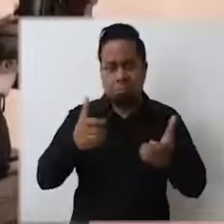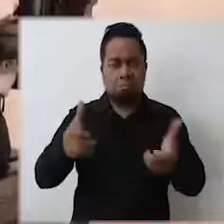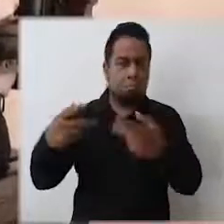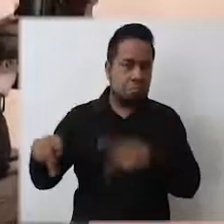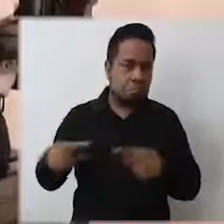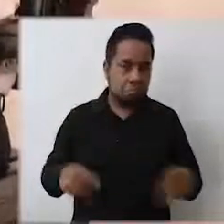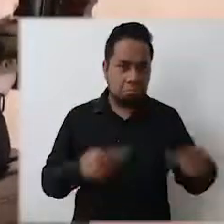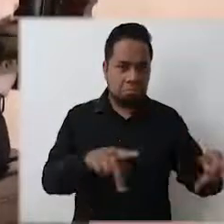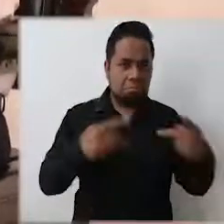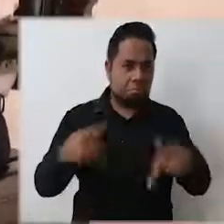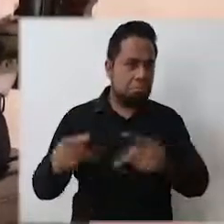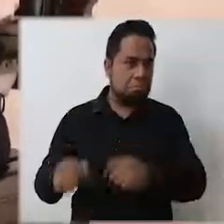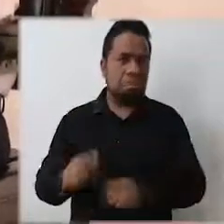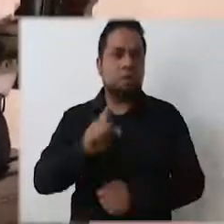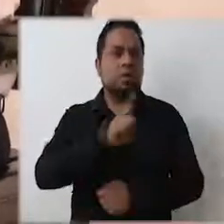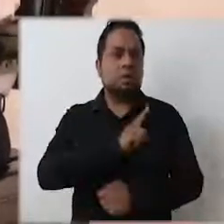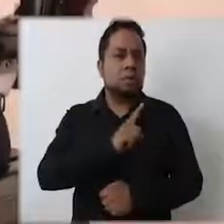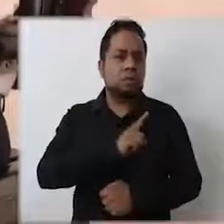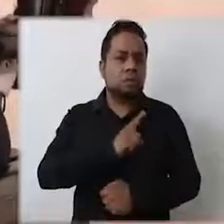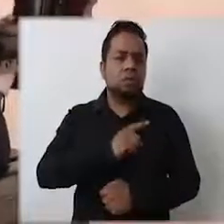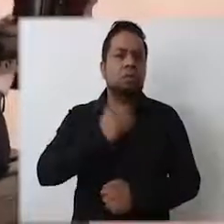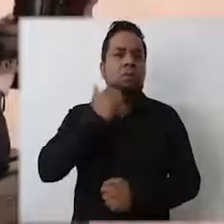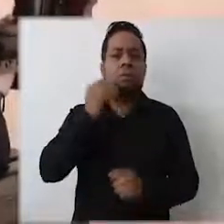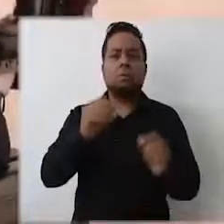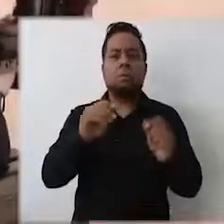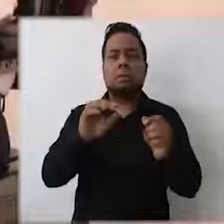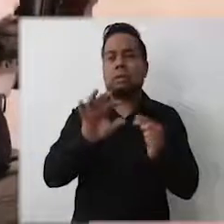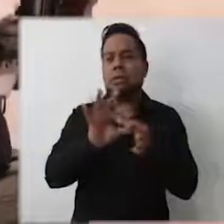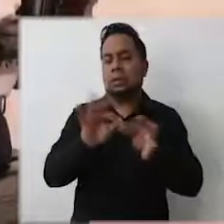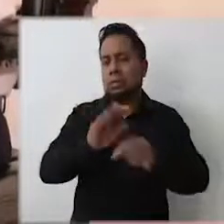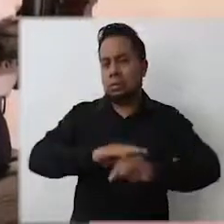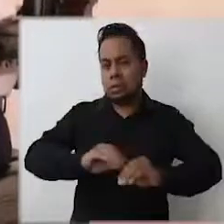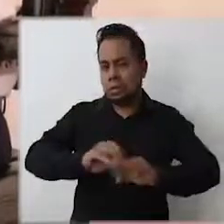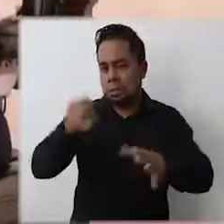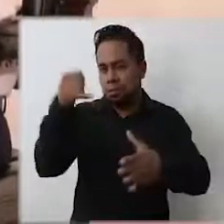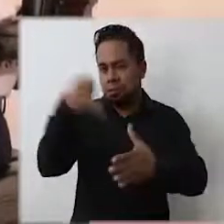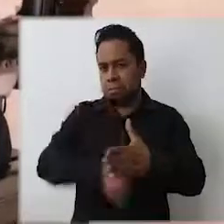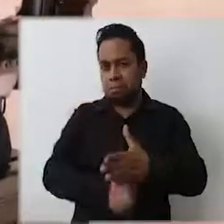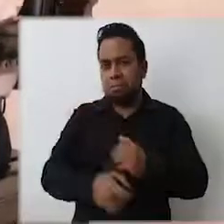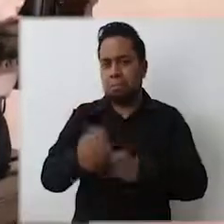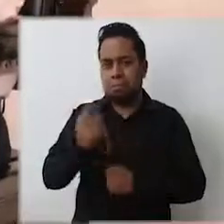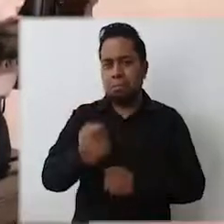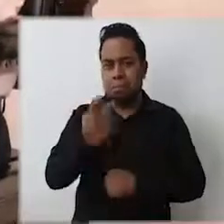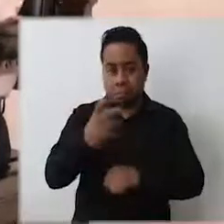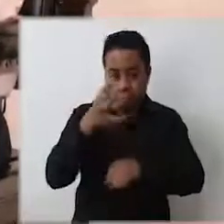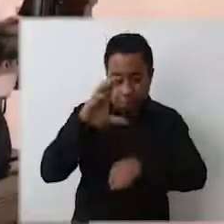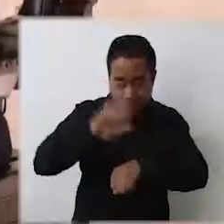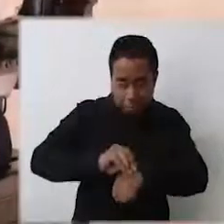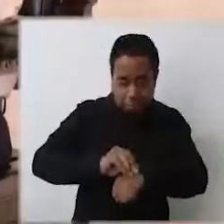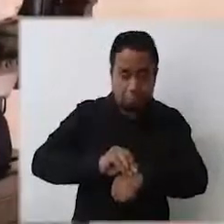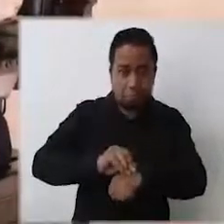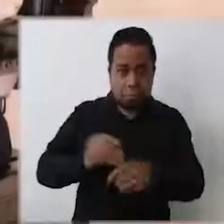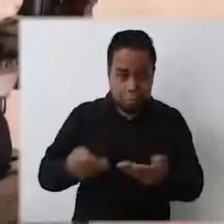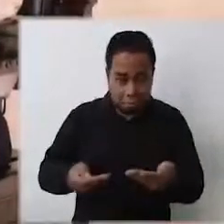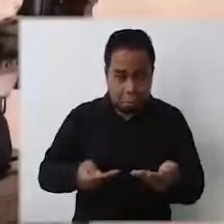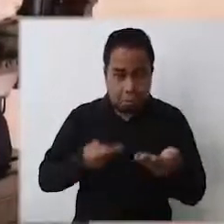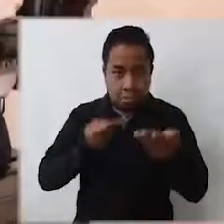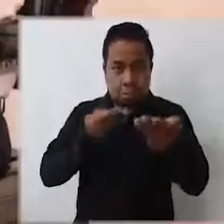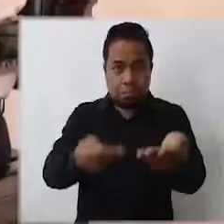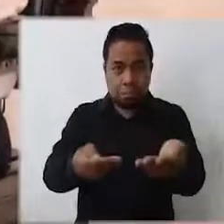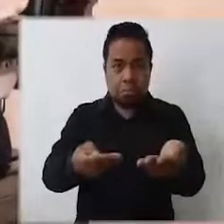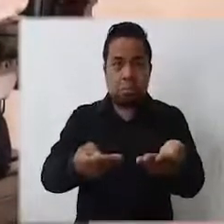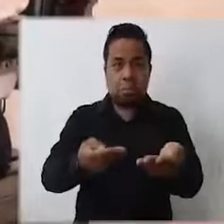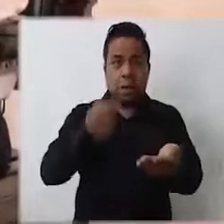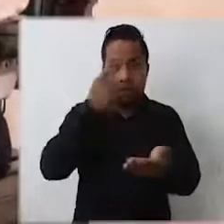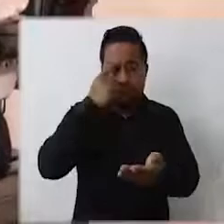revisar, que se cumplan con las condiciones en las cuales se da el permiso. Es cuanto, presidente. Gracias, tiene el uso de la palabra